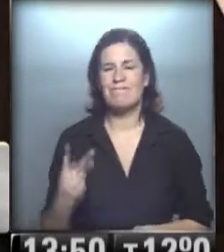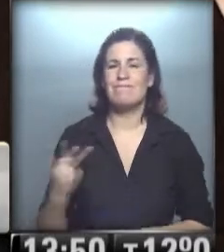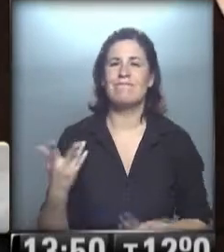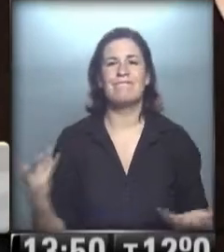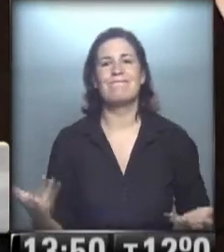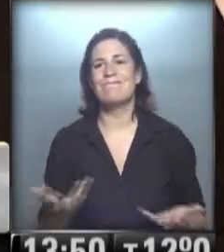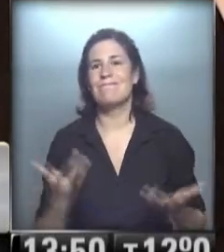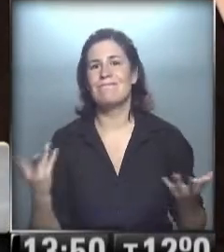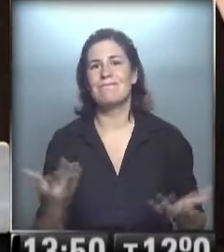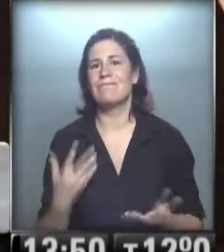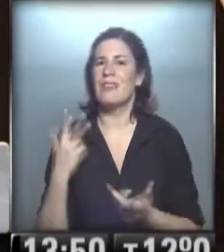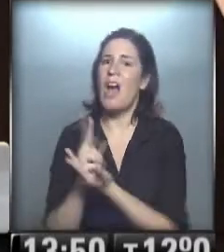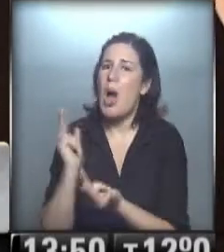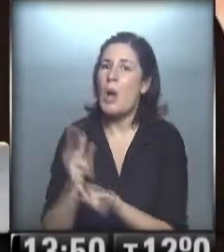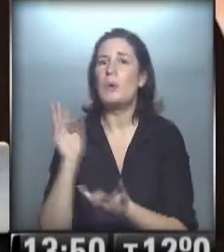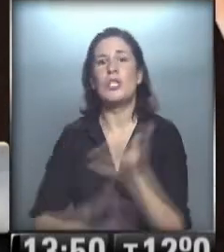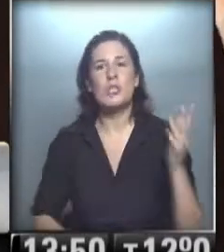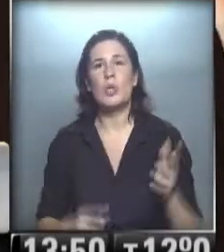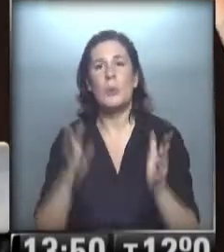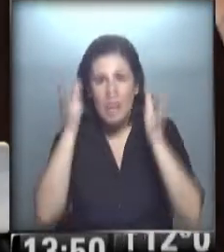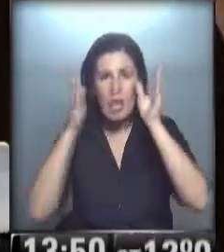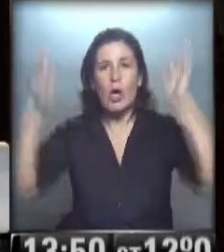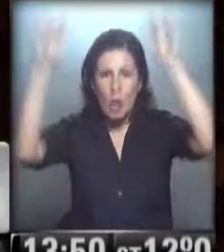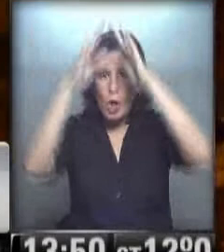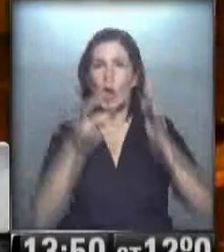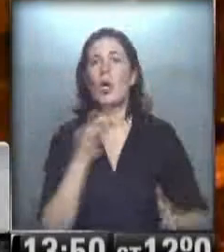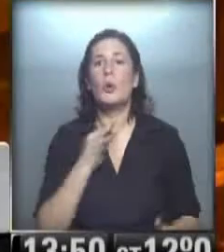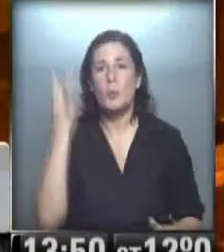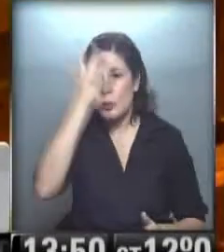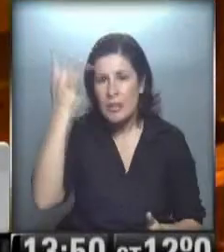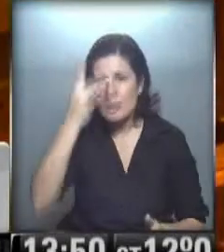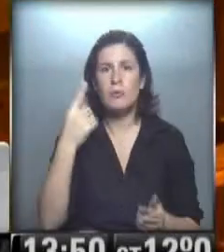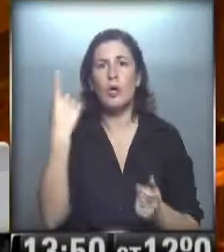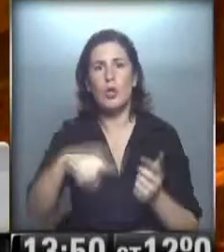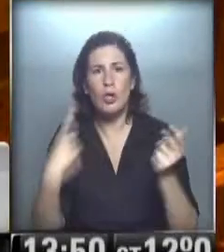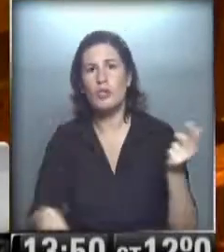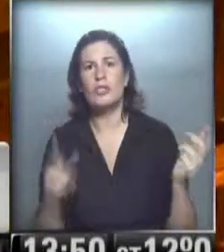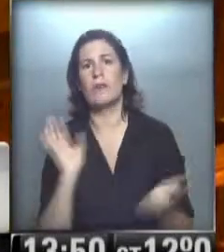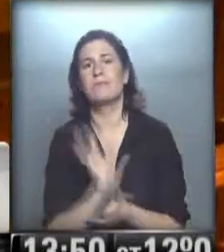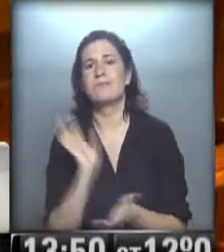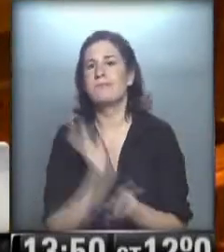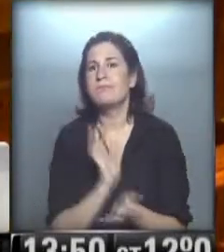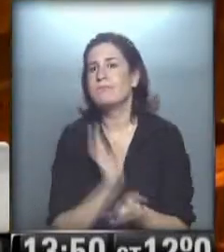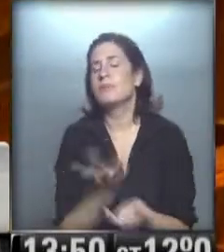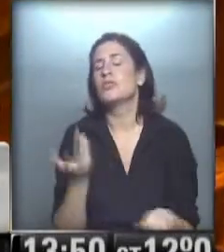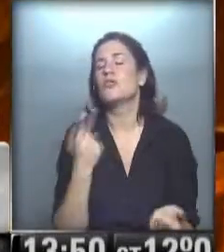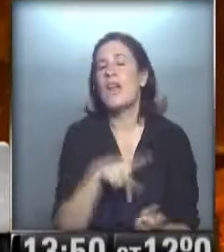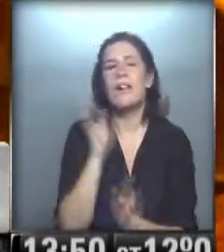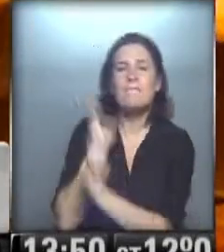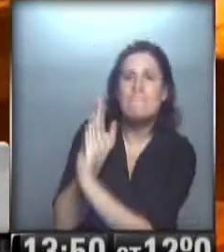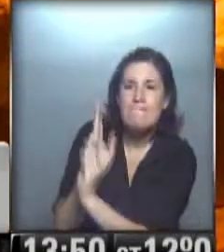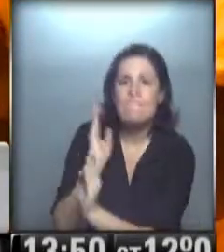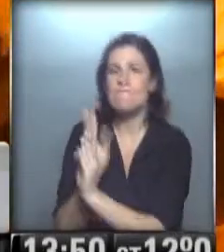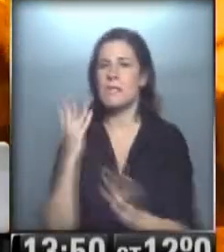hablando del obispo y de todas las cosas que el obispo, como si los persiguiera en algún punto, porque hay uno de los